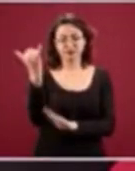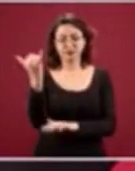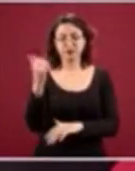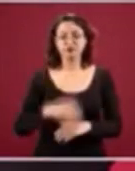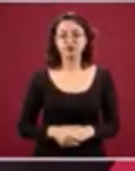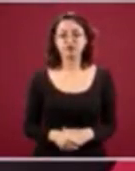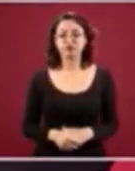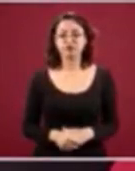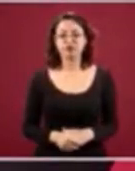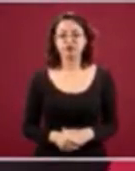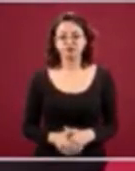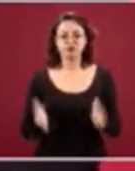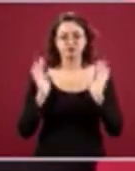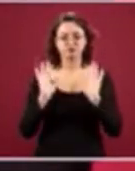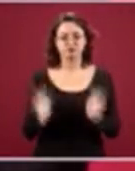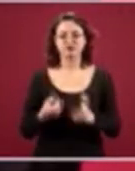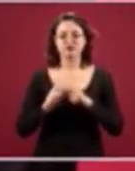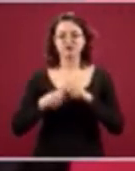Ya se inició,